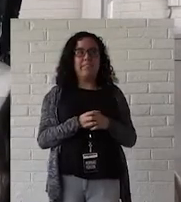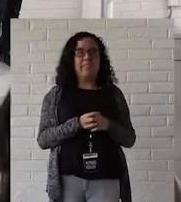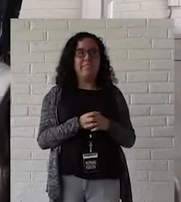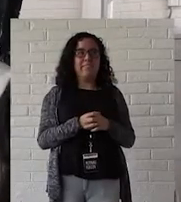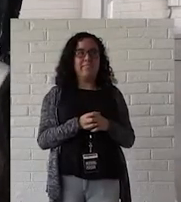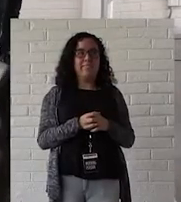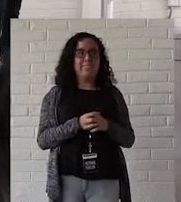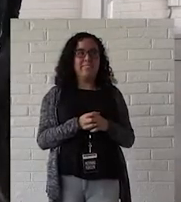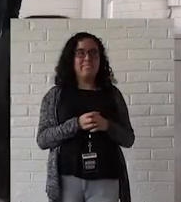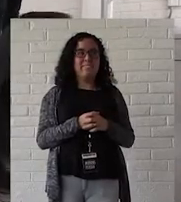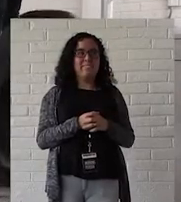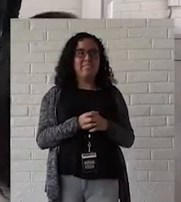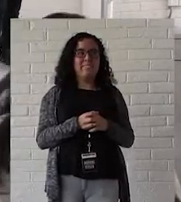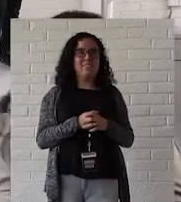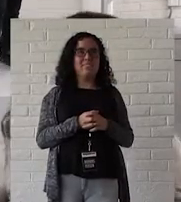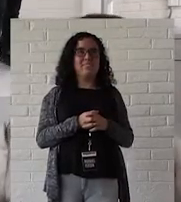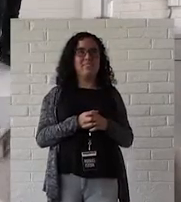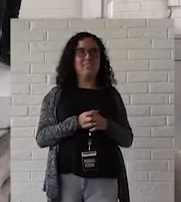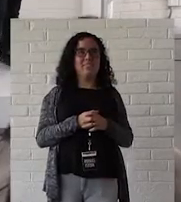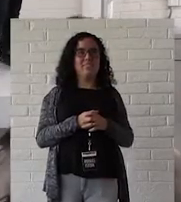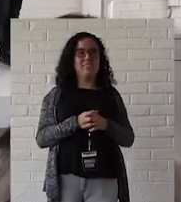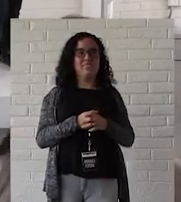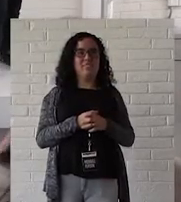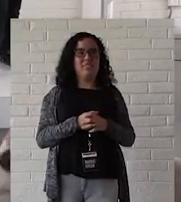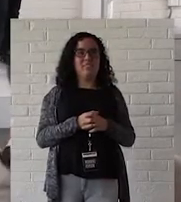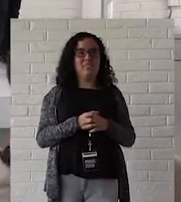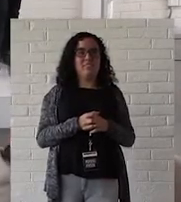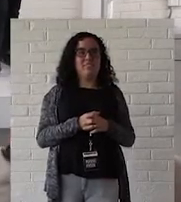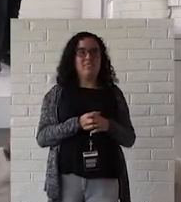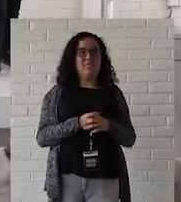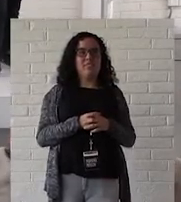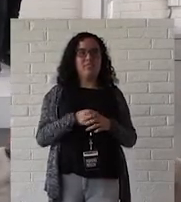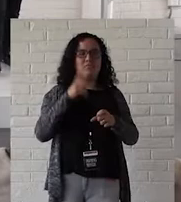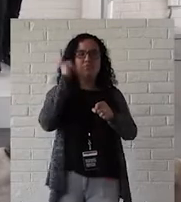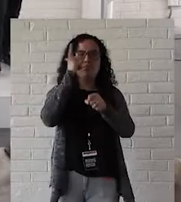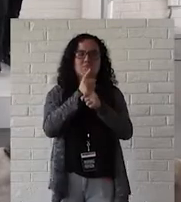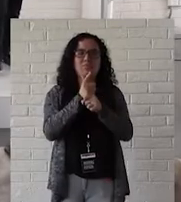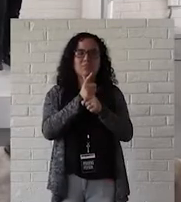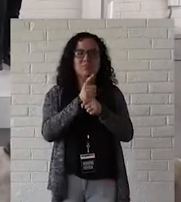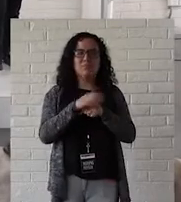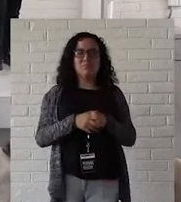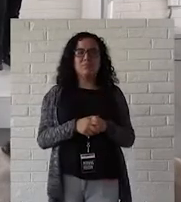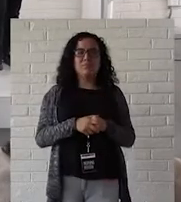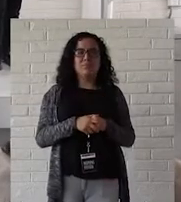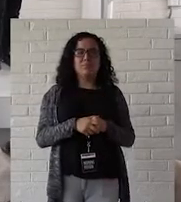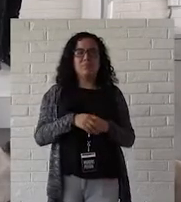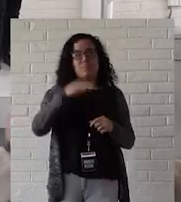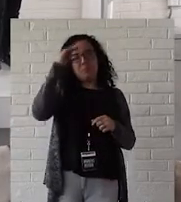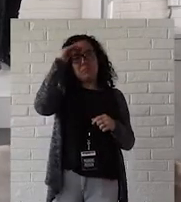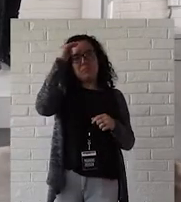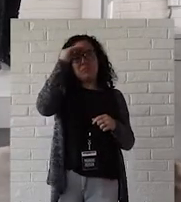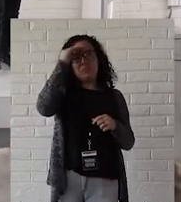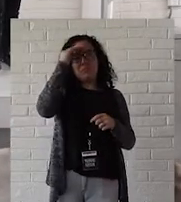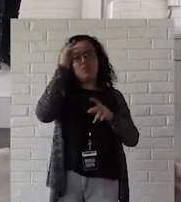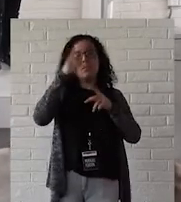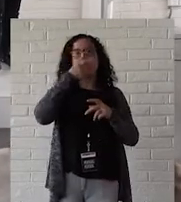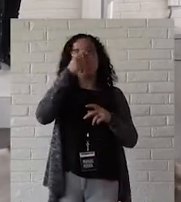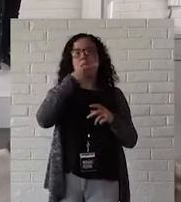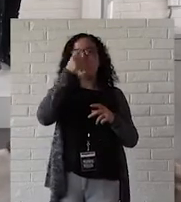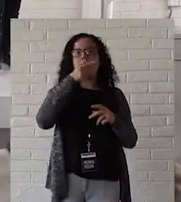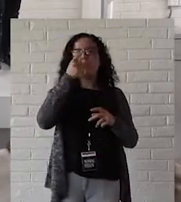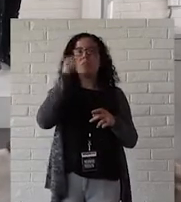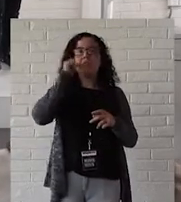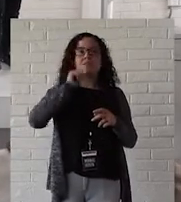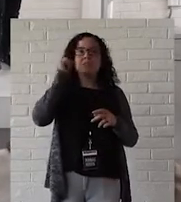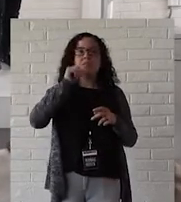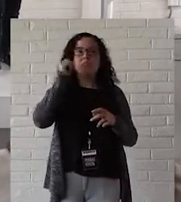digo. De las primeras cosas que yo me di cuenta fue que la mente siempre está hablando